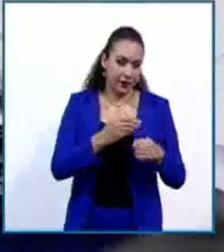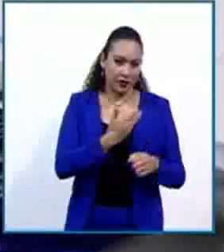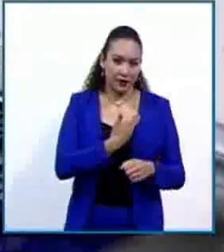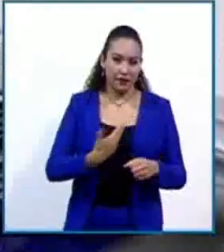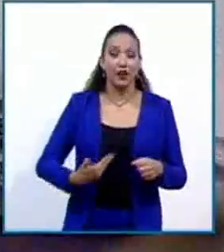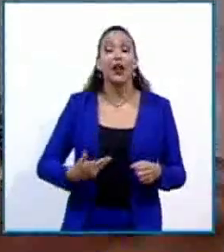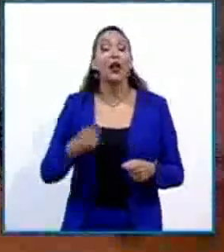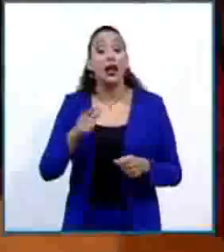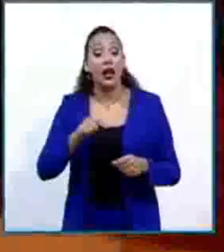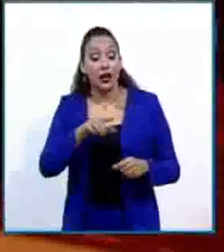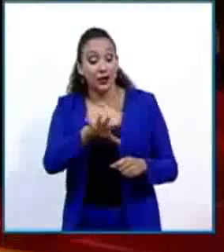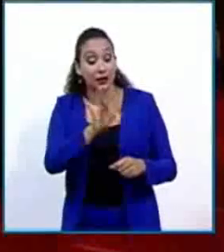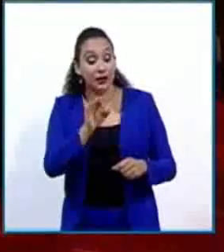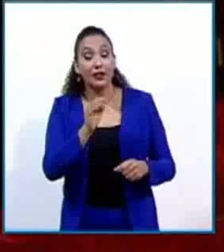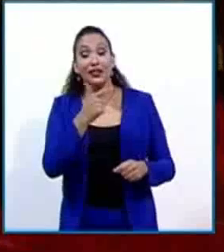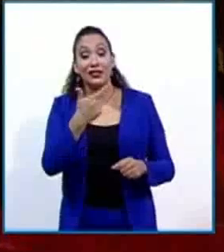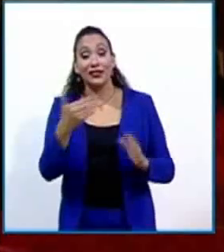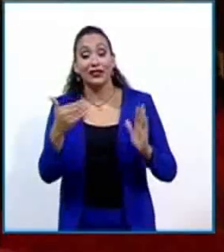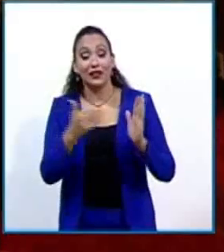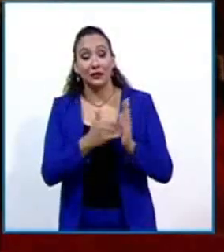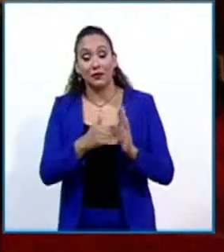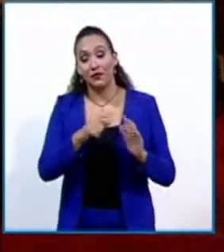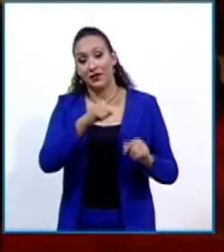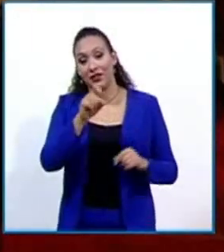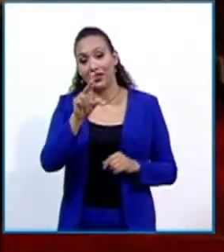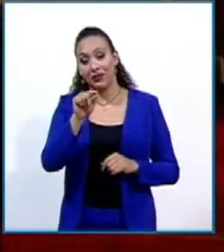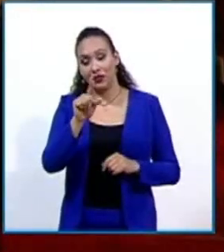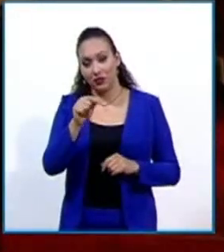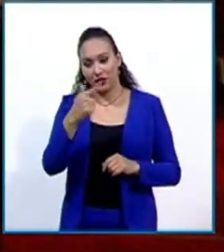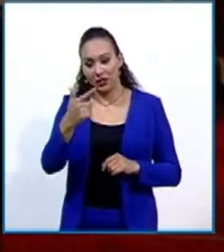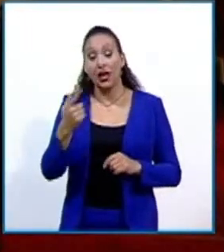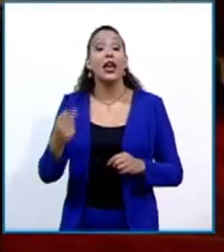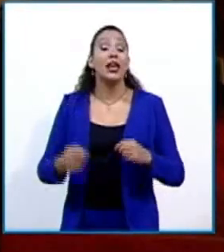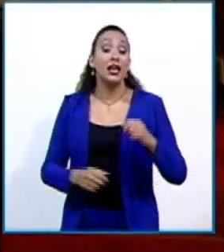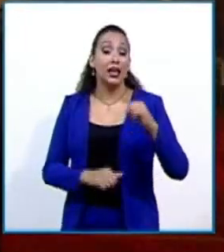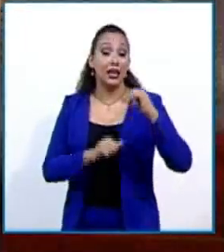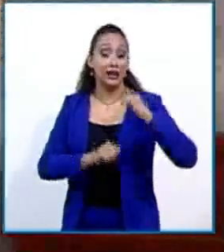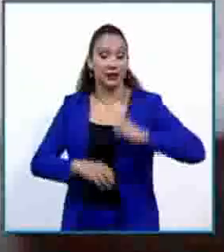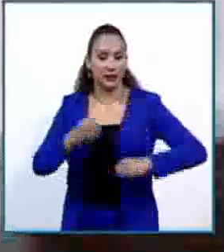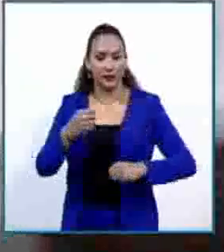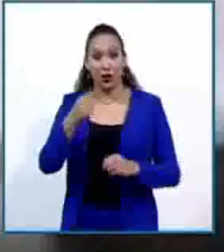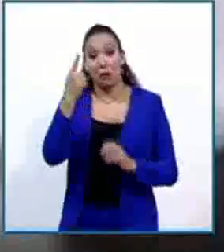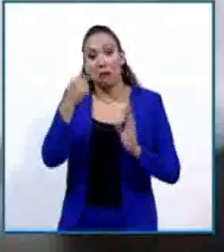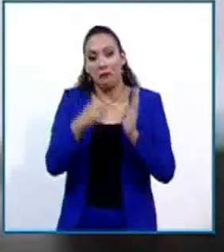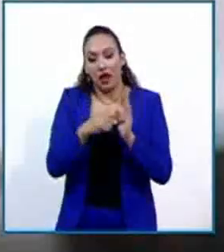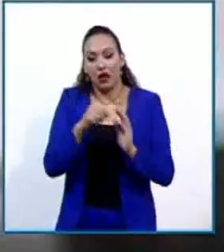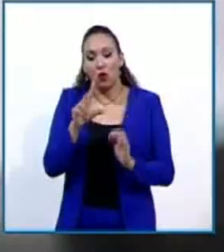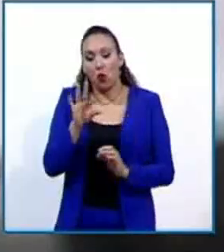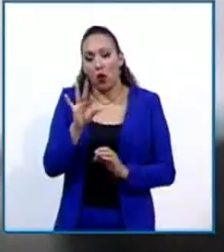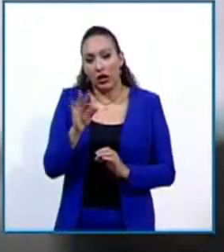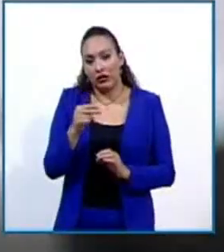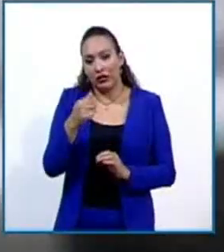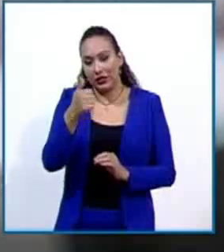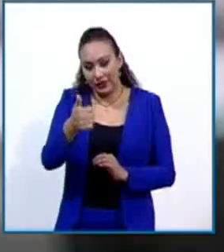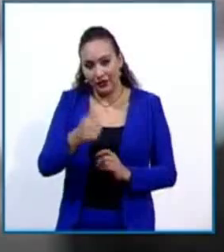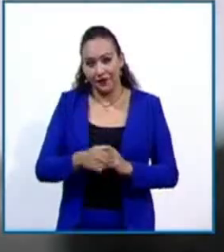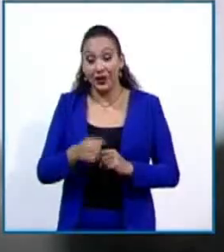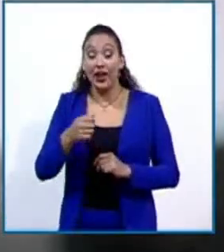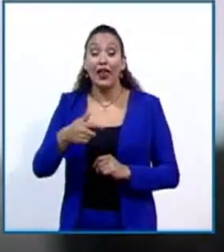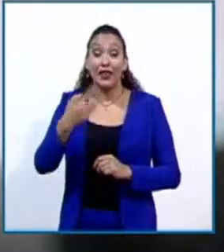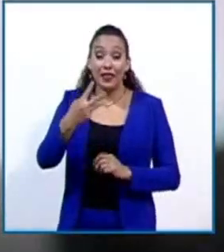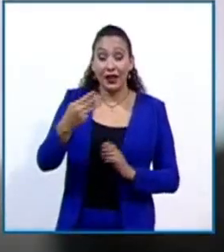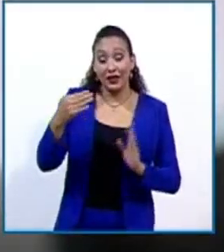aprobados 7.178 y en el Poder Judicial solo 1.046 de 3.814 que